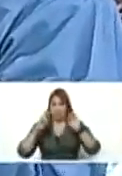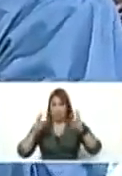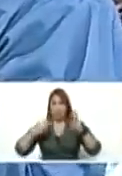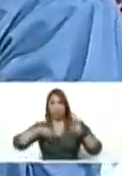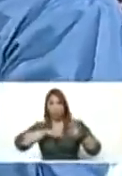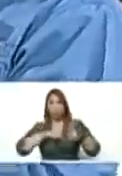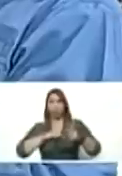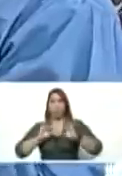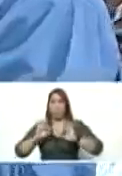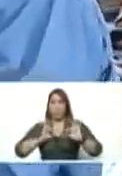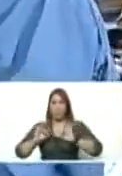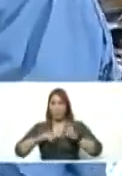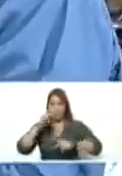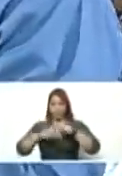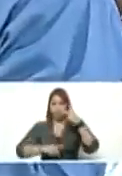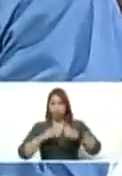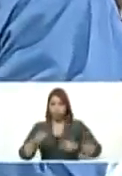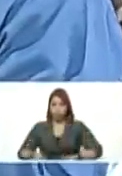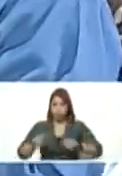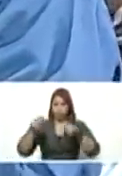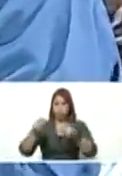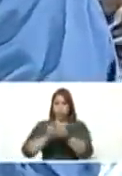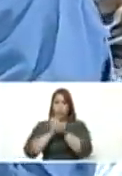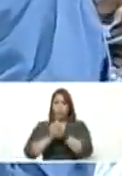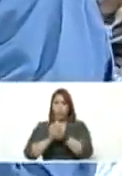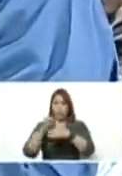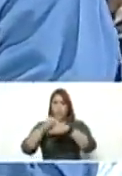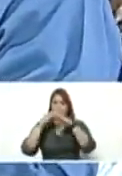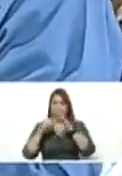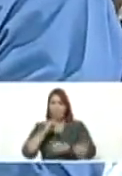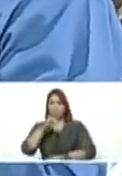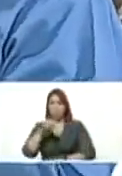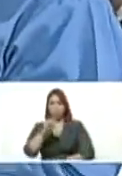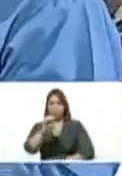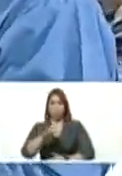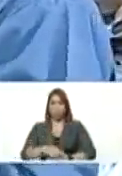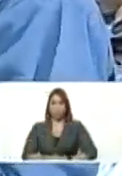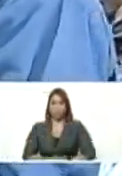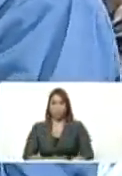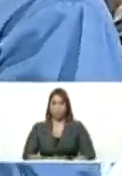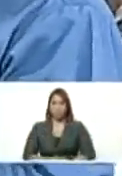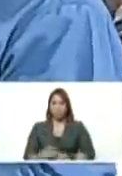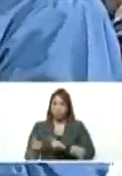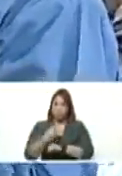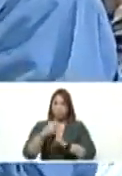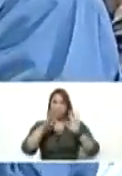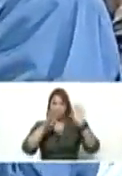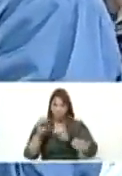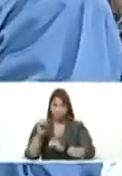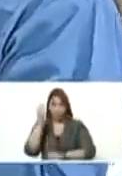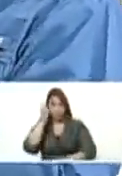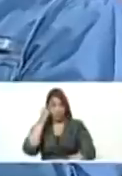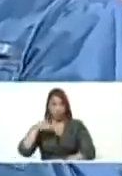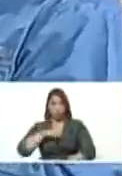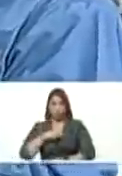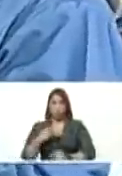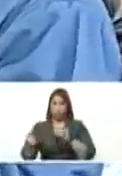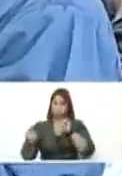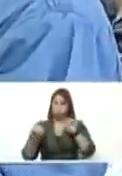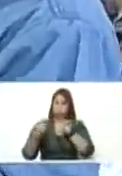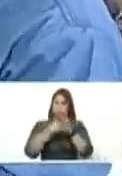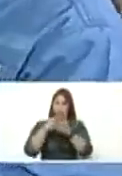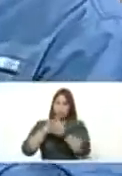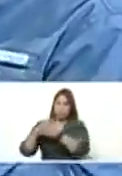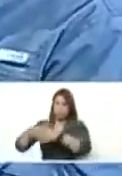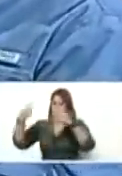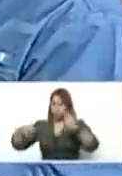estamos preparando un programa para presentárselo al compañero ministro José Ramón Rivero. Como usted nos está dando 90 días, bueno, nosotros vamos a dar ese debate, esa batalla